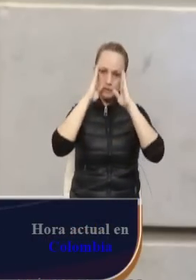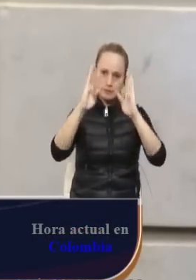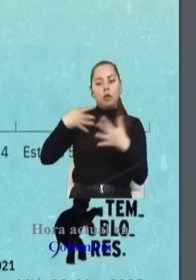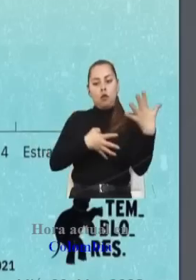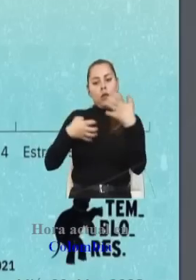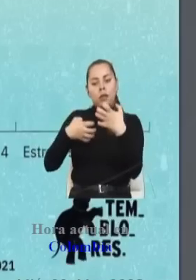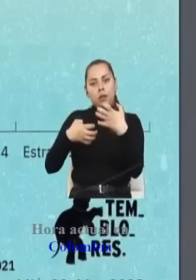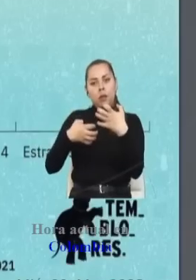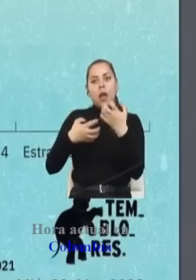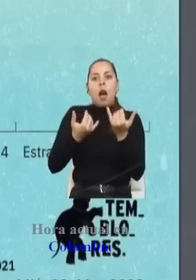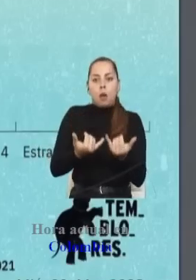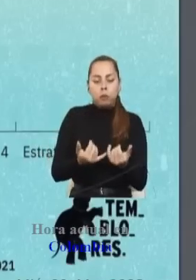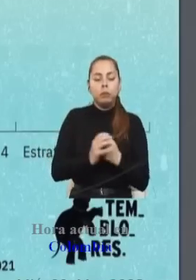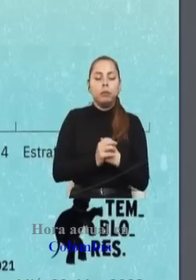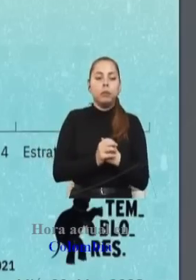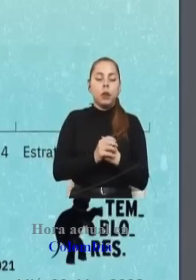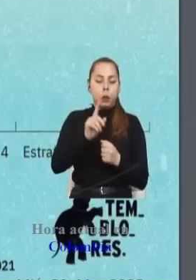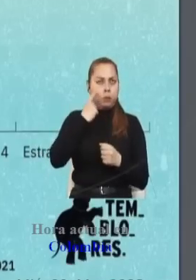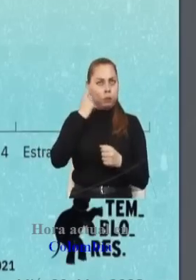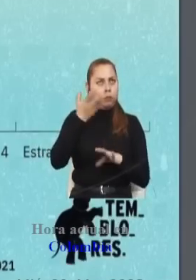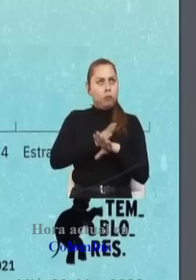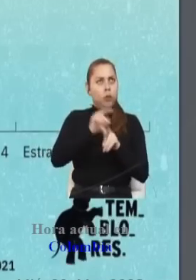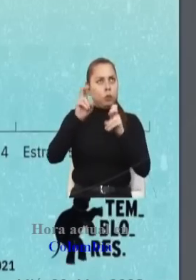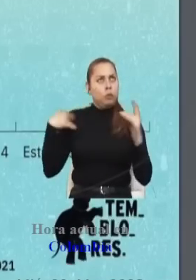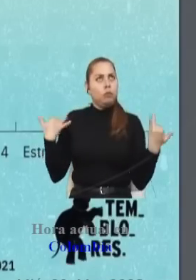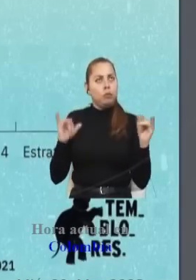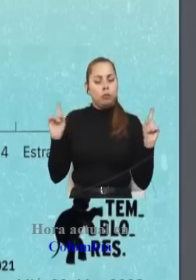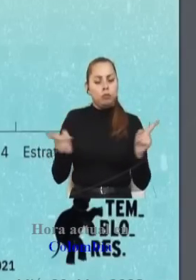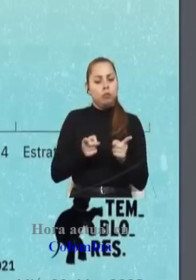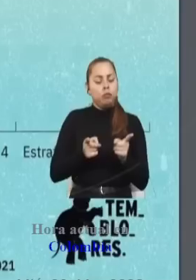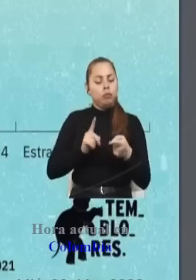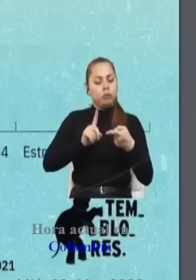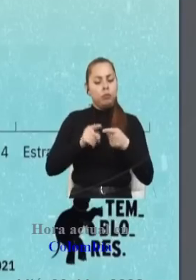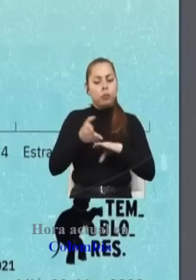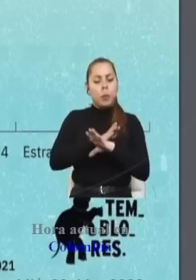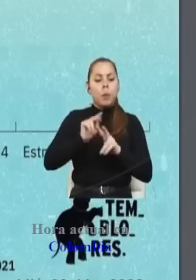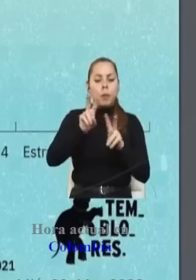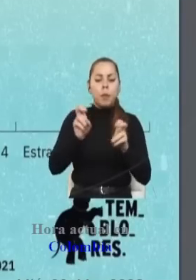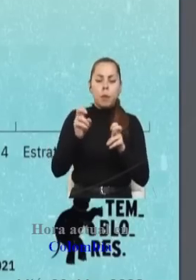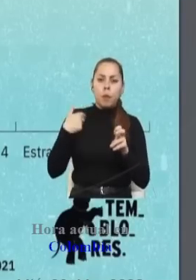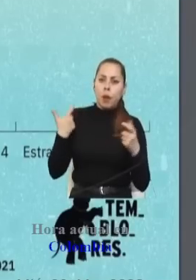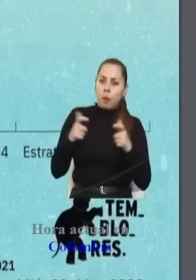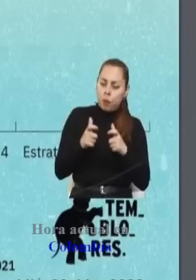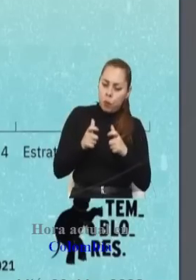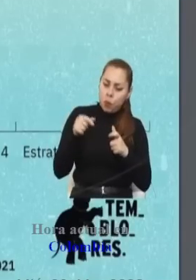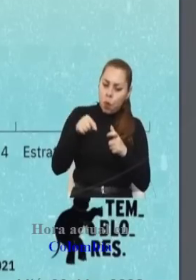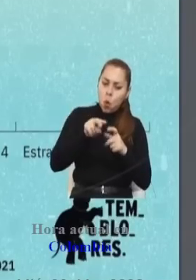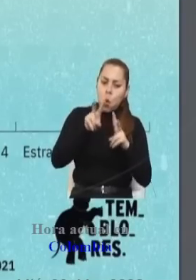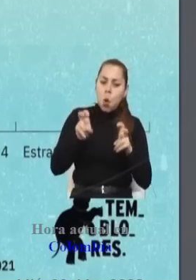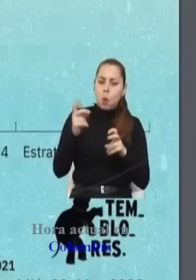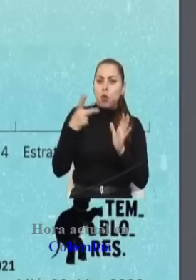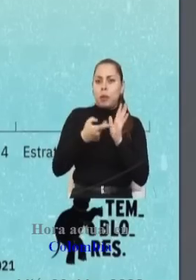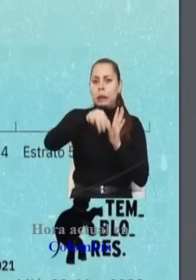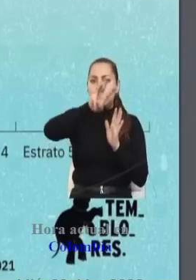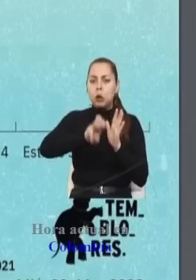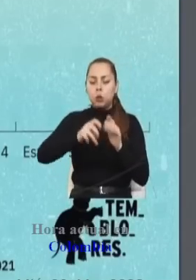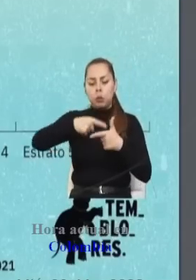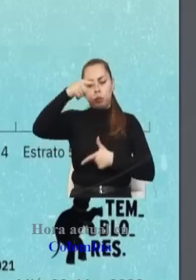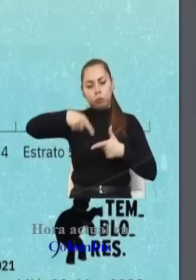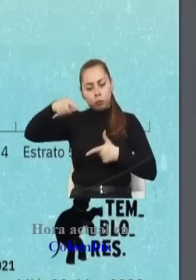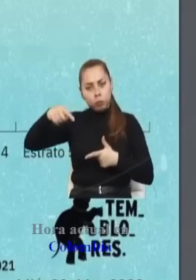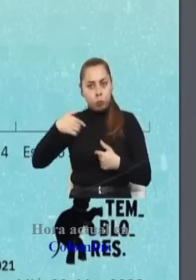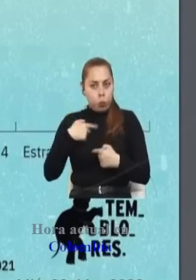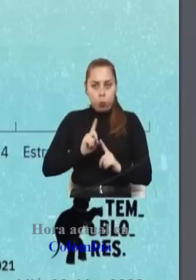gracias. Primera conclusión. El deterioro de la seguridad en Colombia viene desde el año 2018, según datos estadísticos,